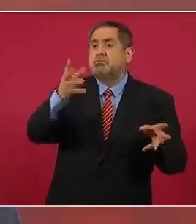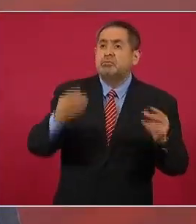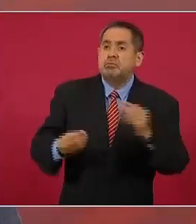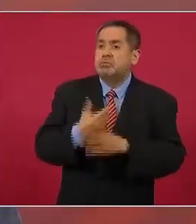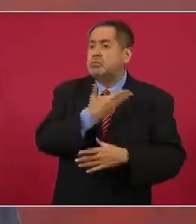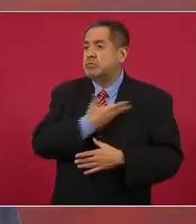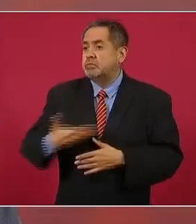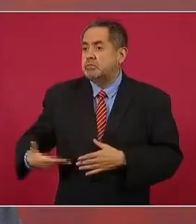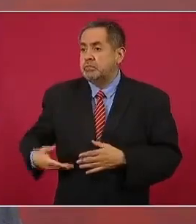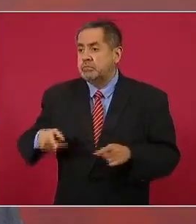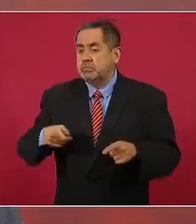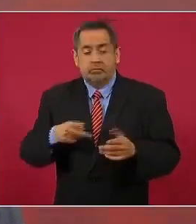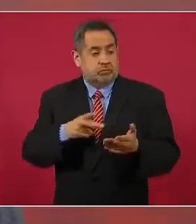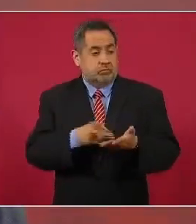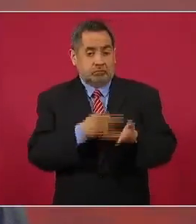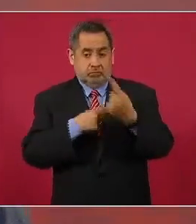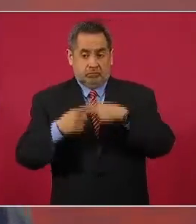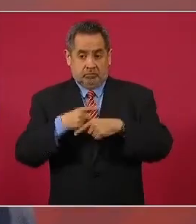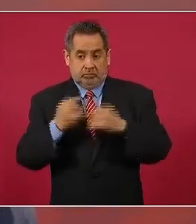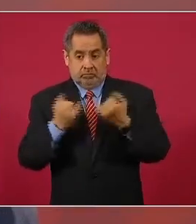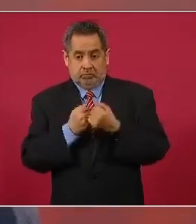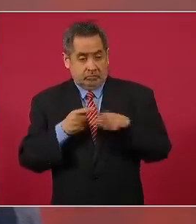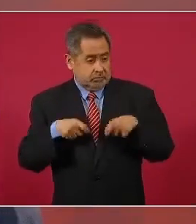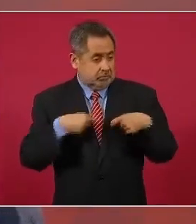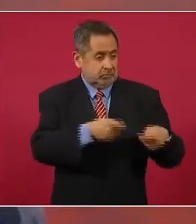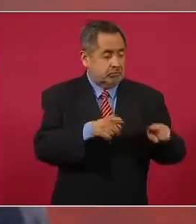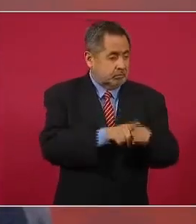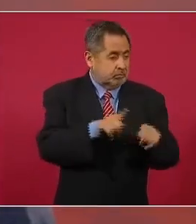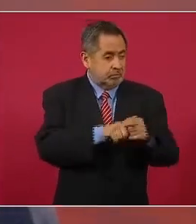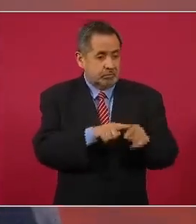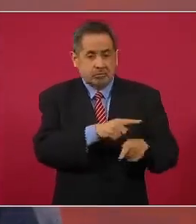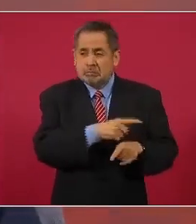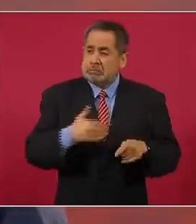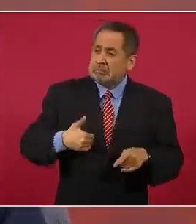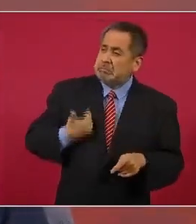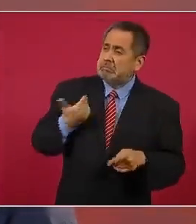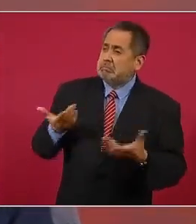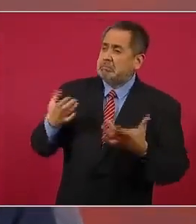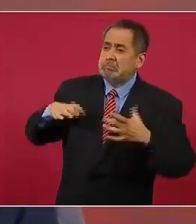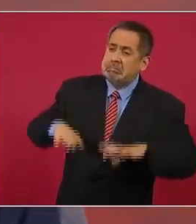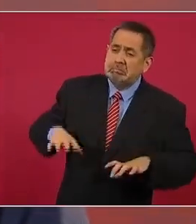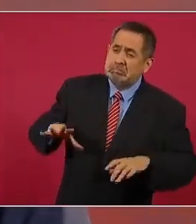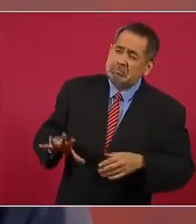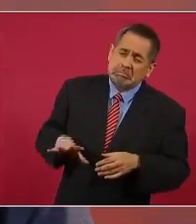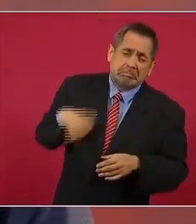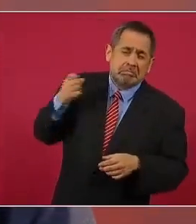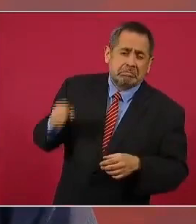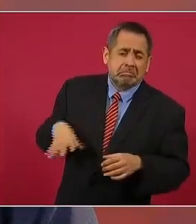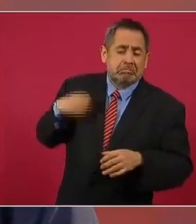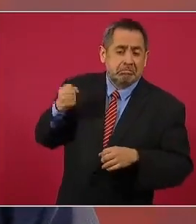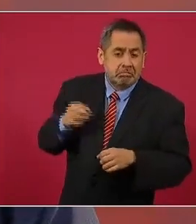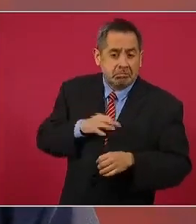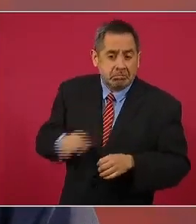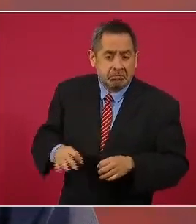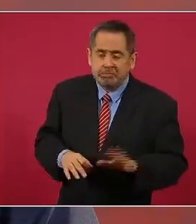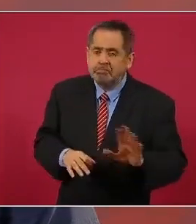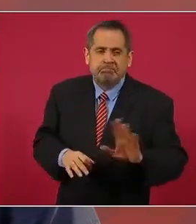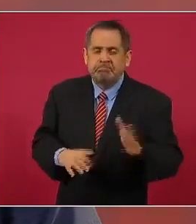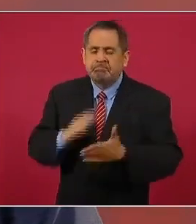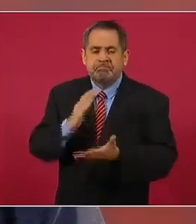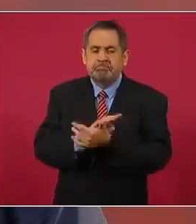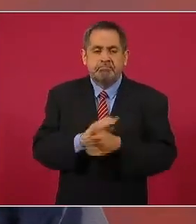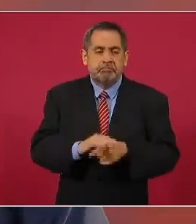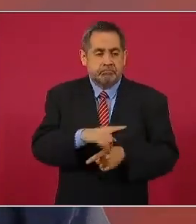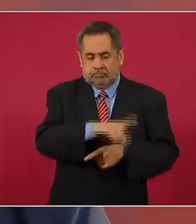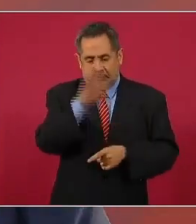ya no se van a poder cometer los abusos, los excesos